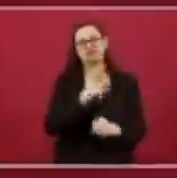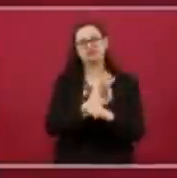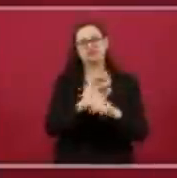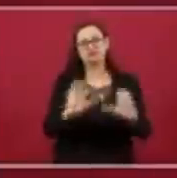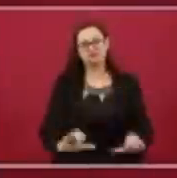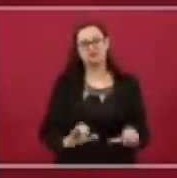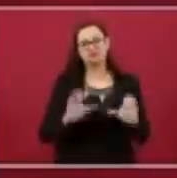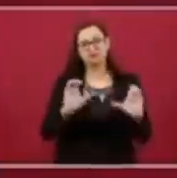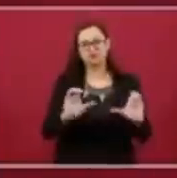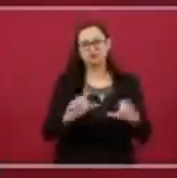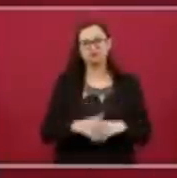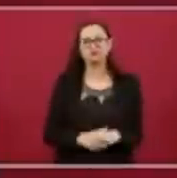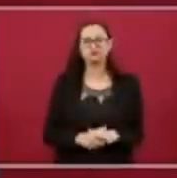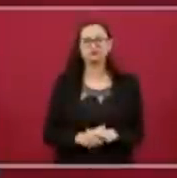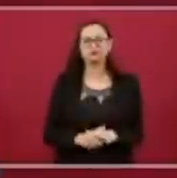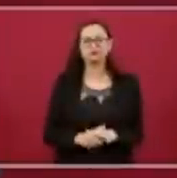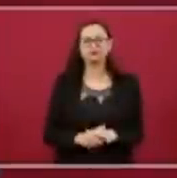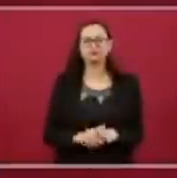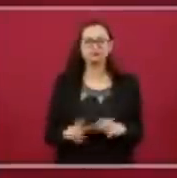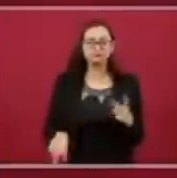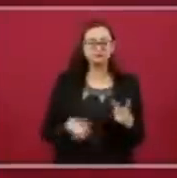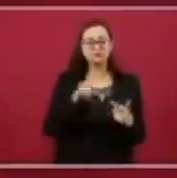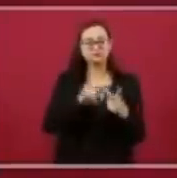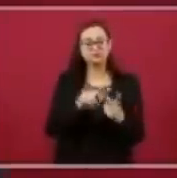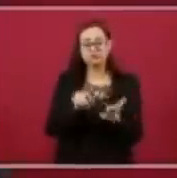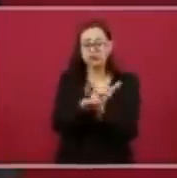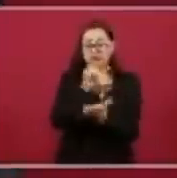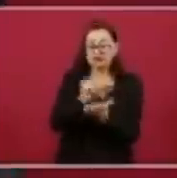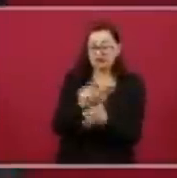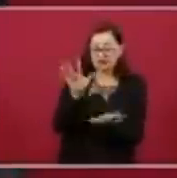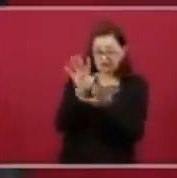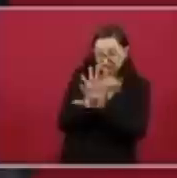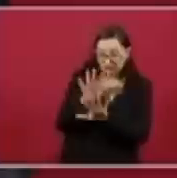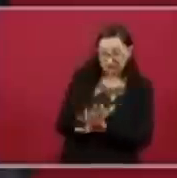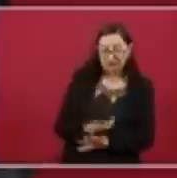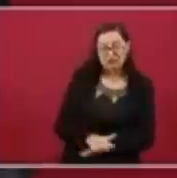Acerca de las modificaciones legales, lo mismo.